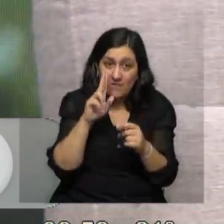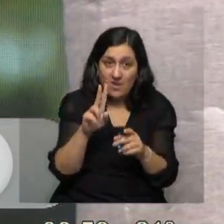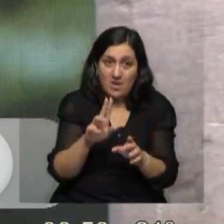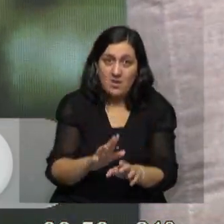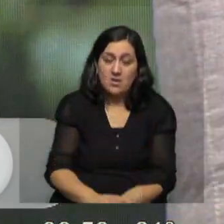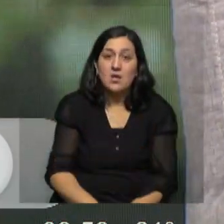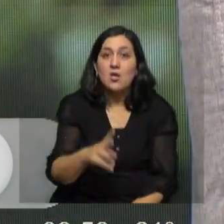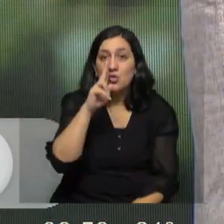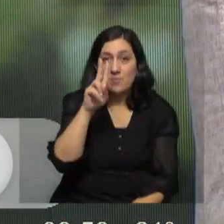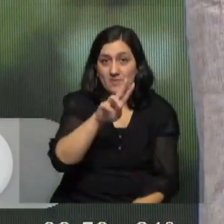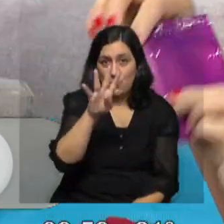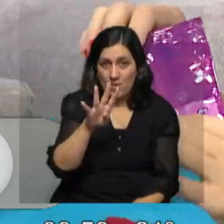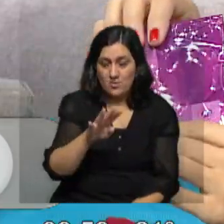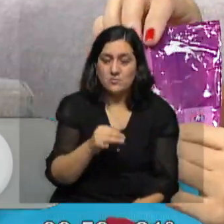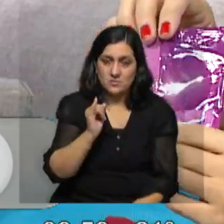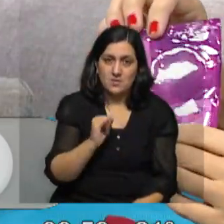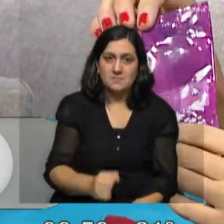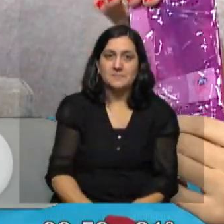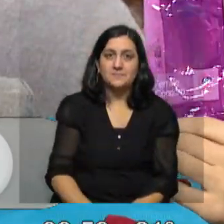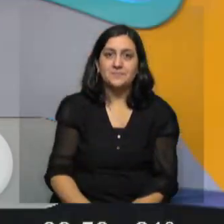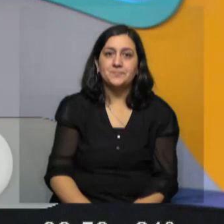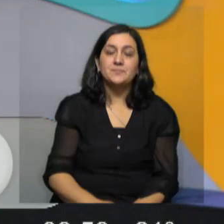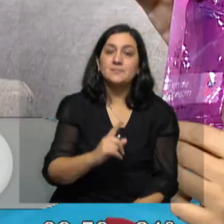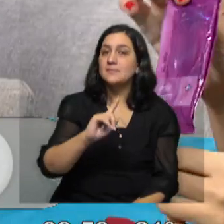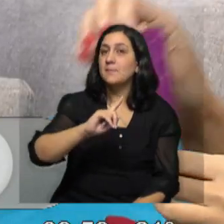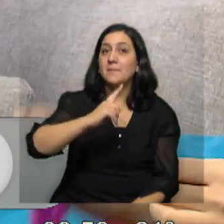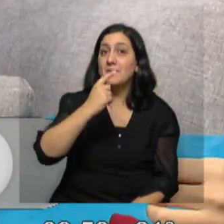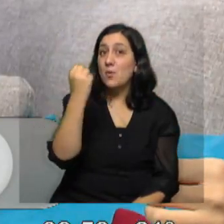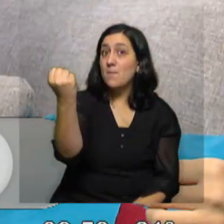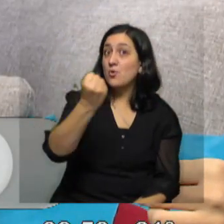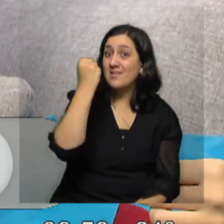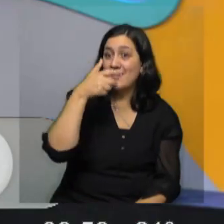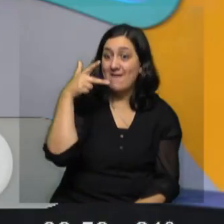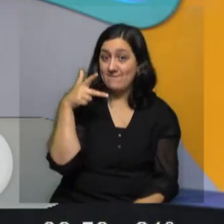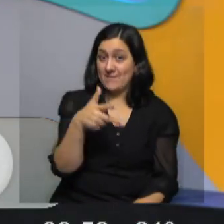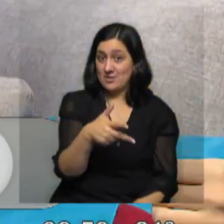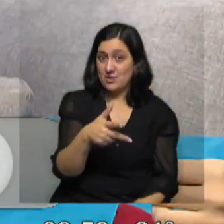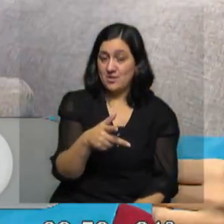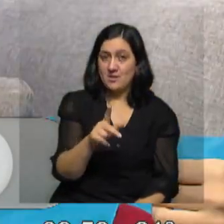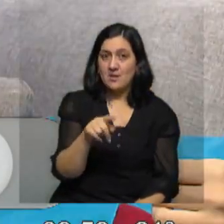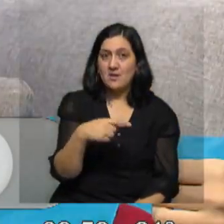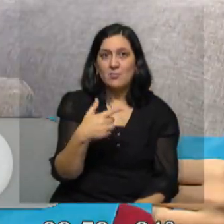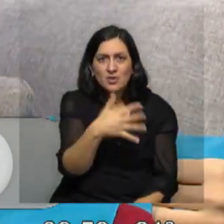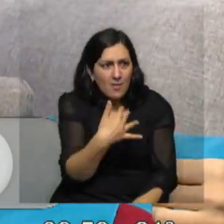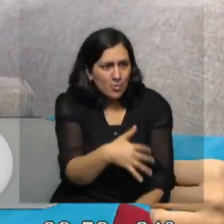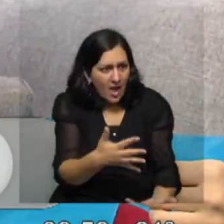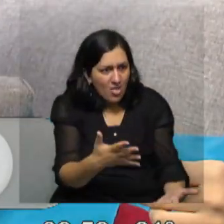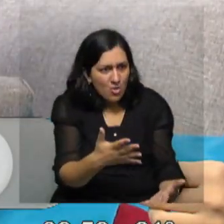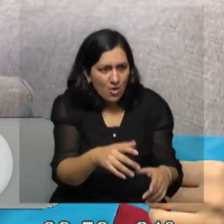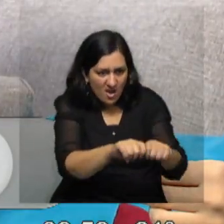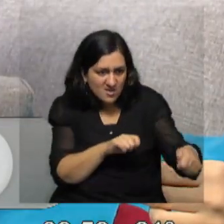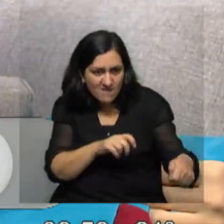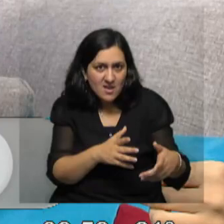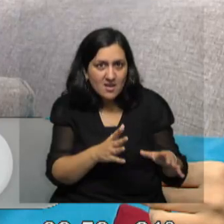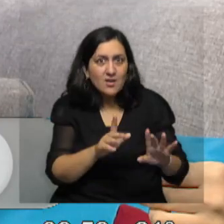más 2024 grande. También. Bien, perfecto. 2024. Primero fecha de vencimiento. Siguiente. Después busco esto. No, y dale, estás apurado. ¿Y qué más? Eso lo tenés